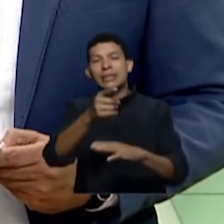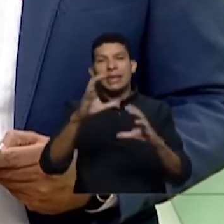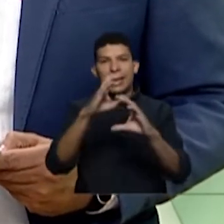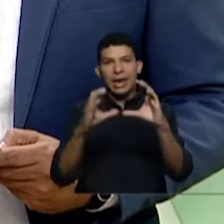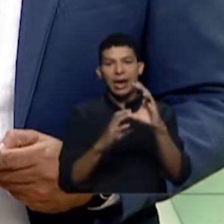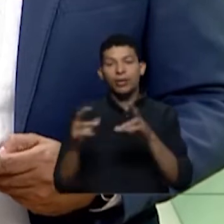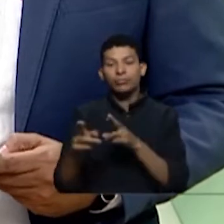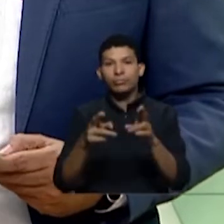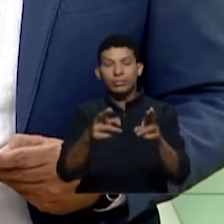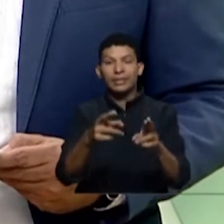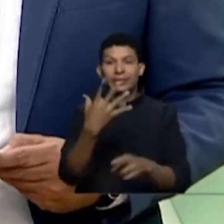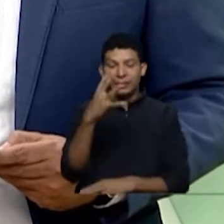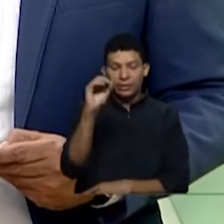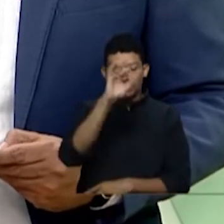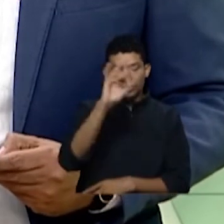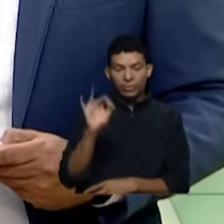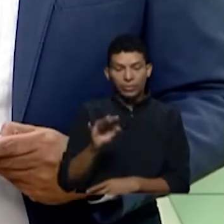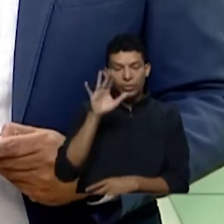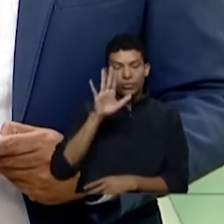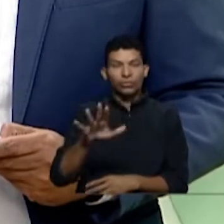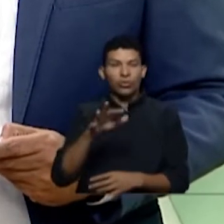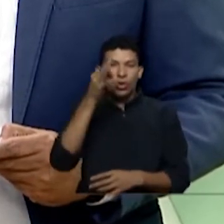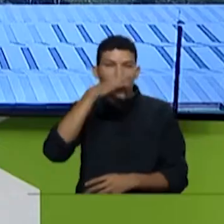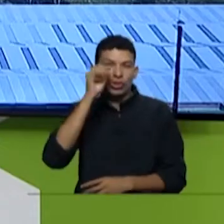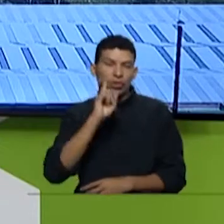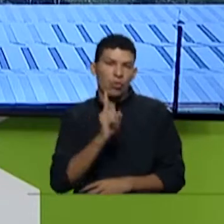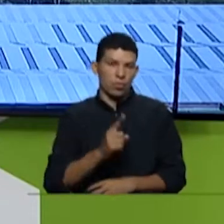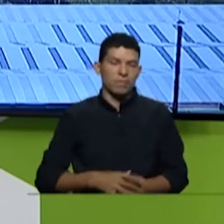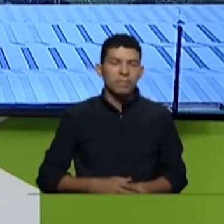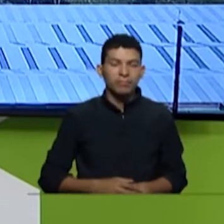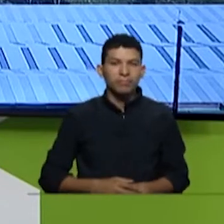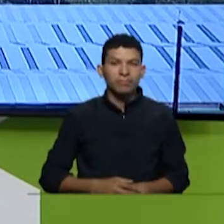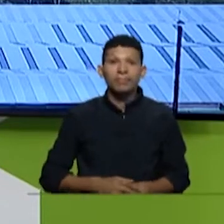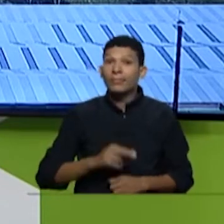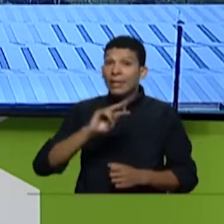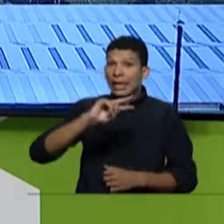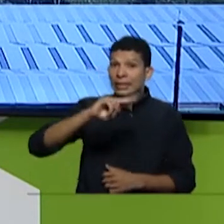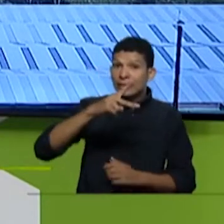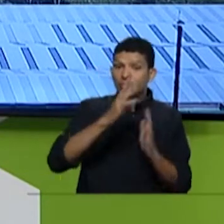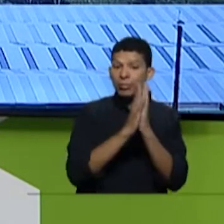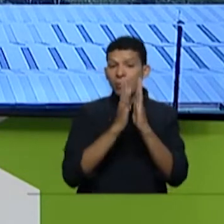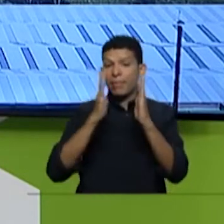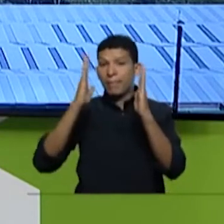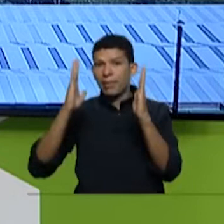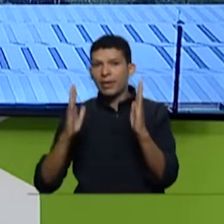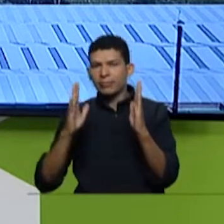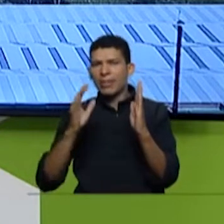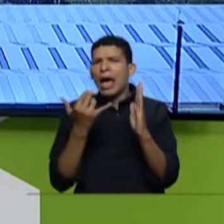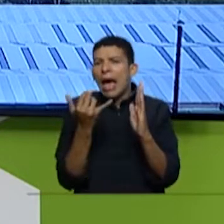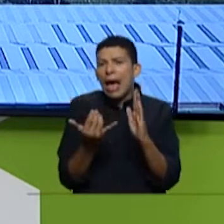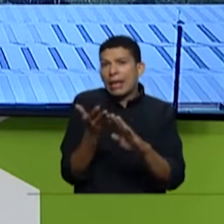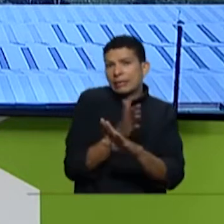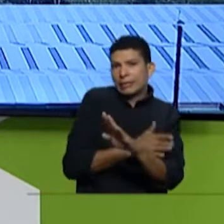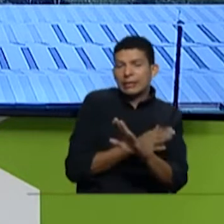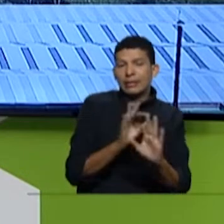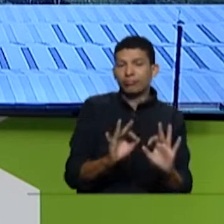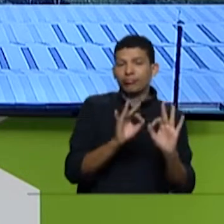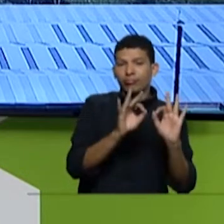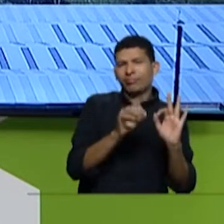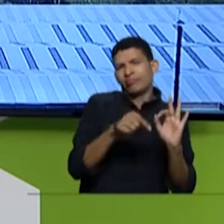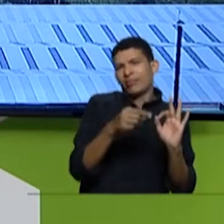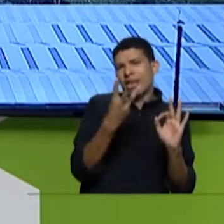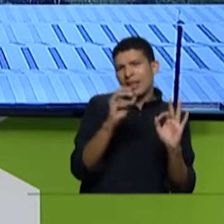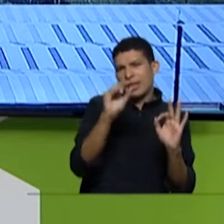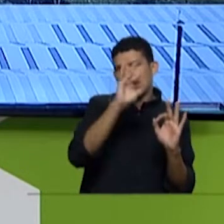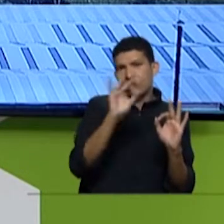un 50% de su contaminación. Con esta segunda fase se pasaría de una eficiencia de tratamiento del